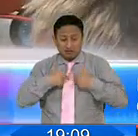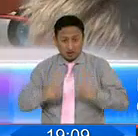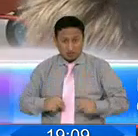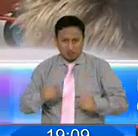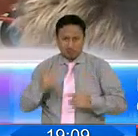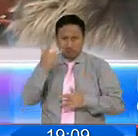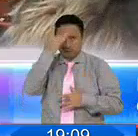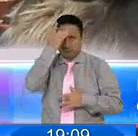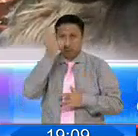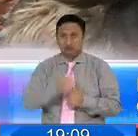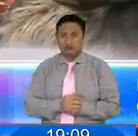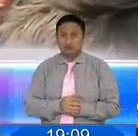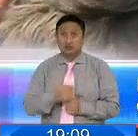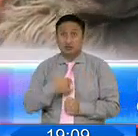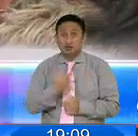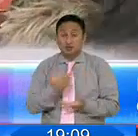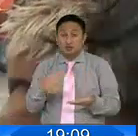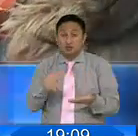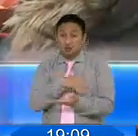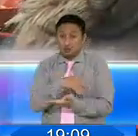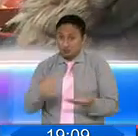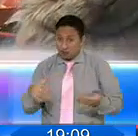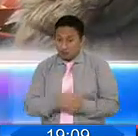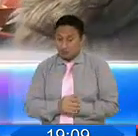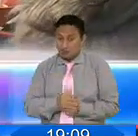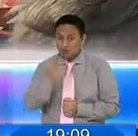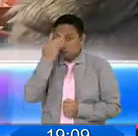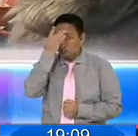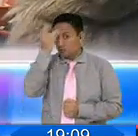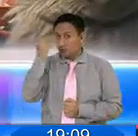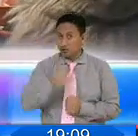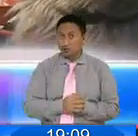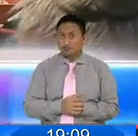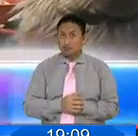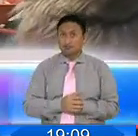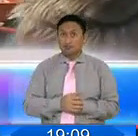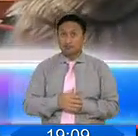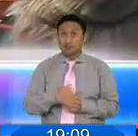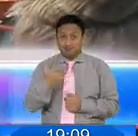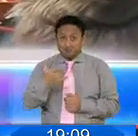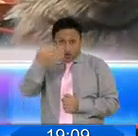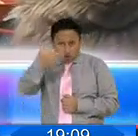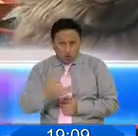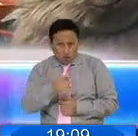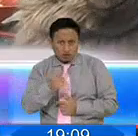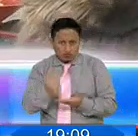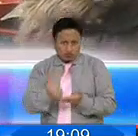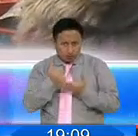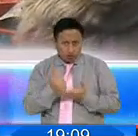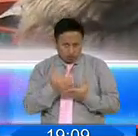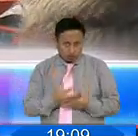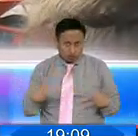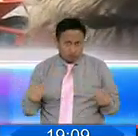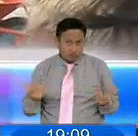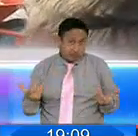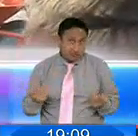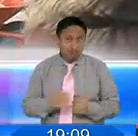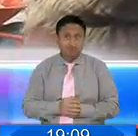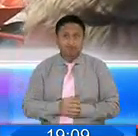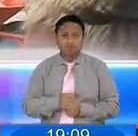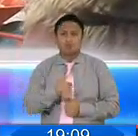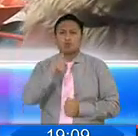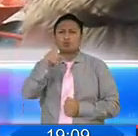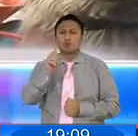verdad que estoy indecisa porque todavía no estamos 100% seguros si la vacuna va a ser bien o mal. ¿Qué ha escuchado usted, por